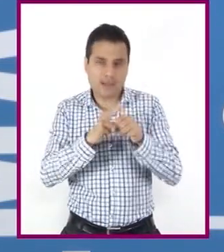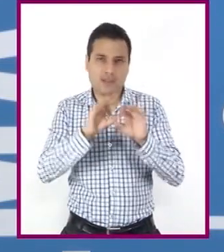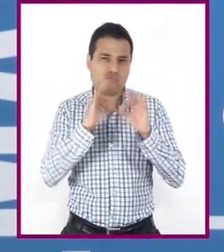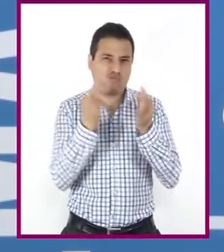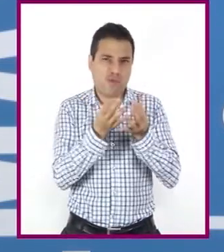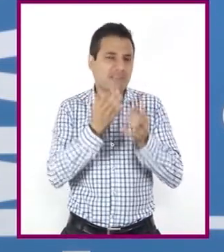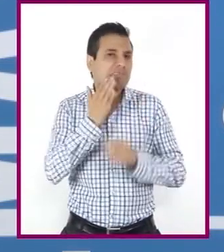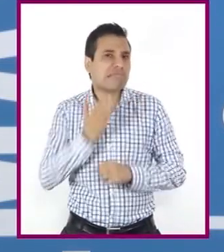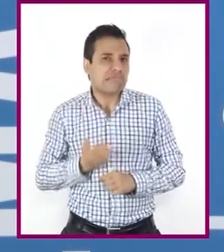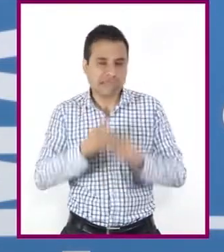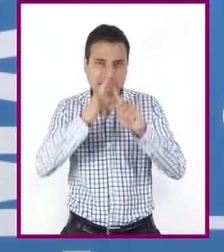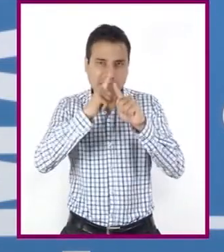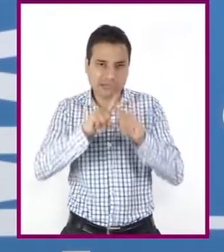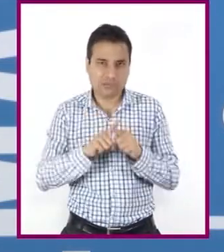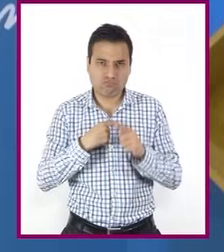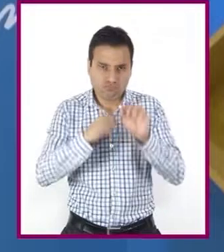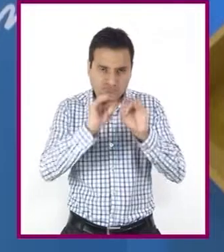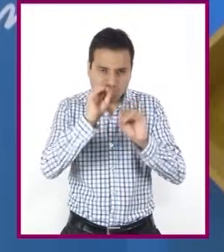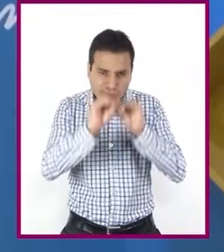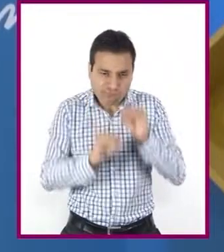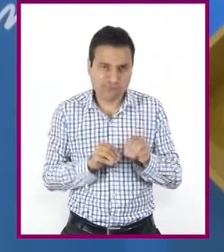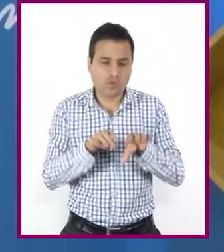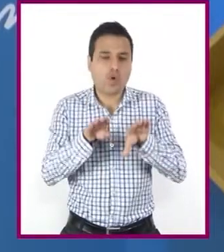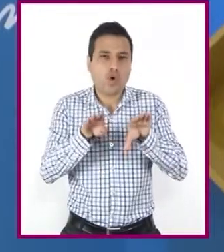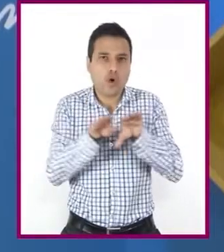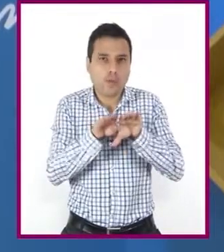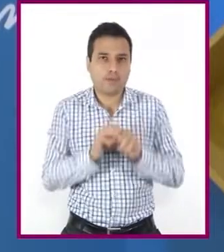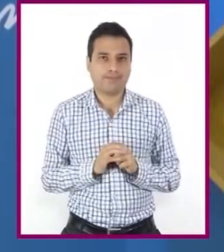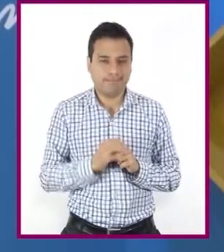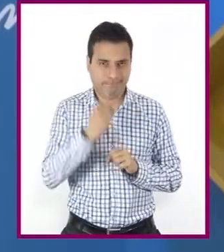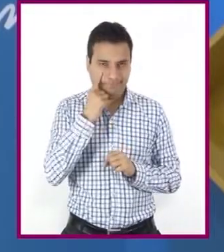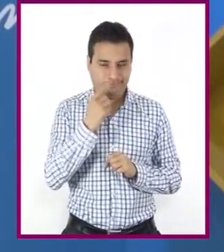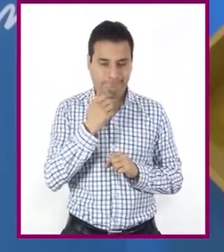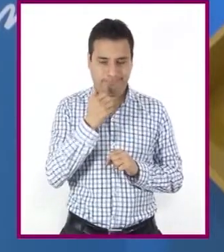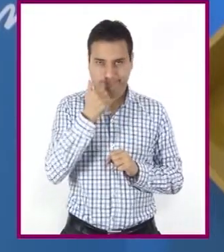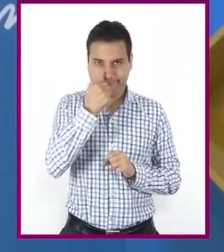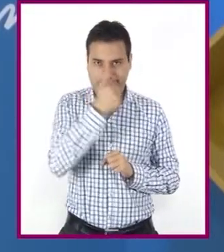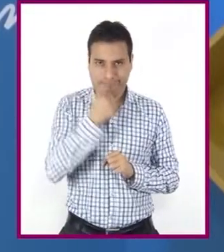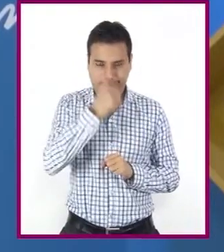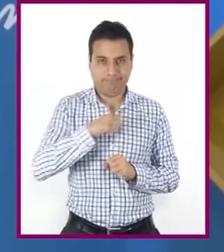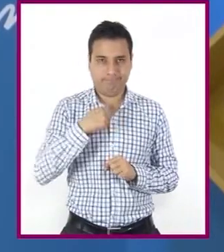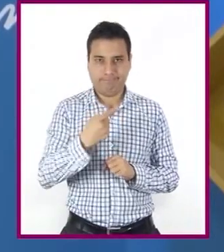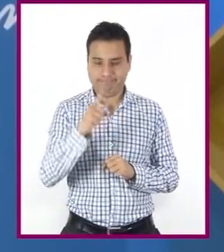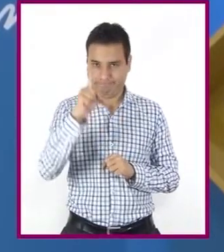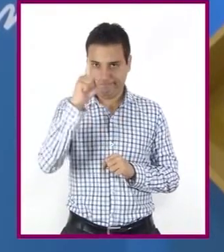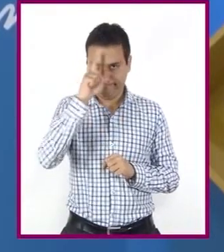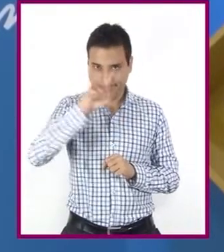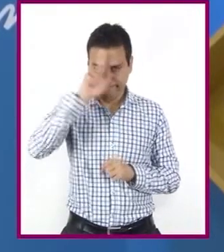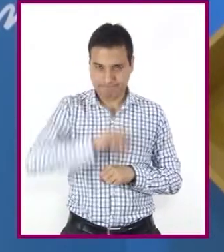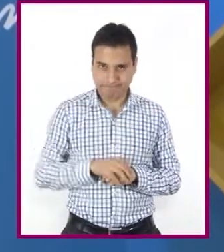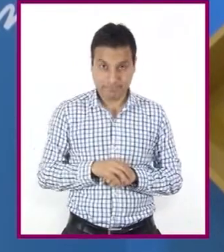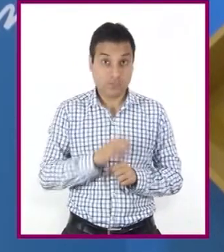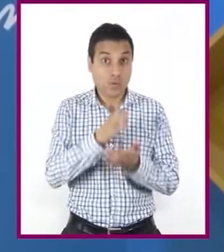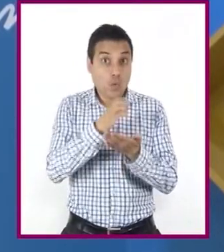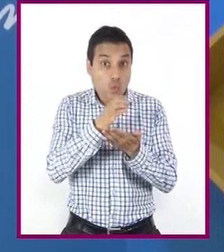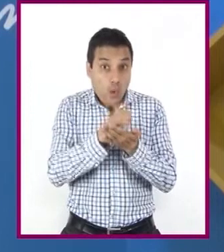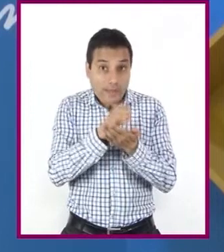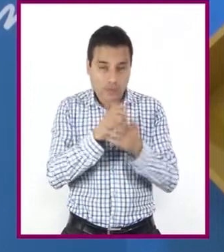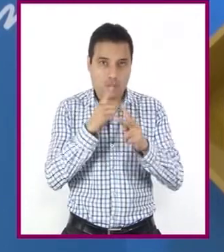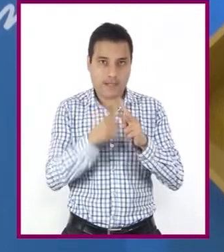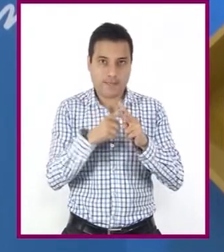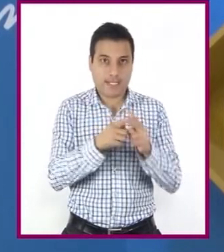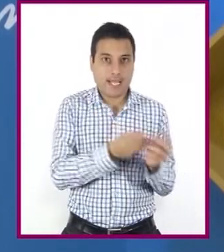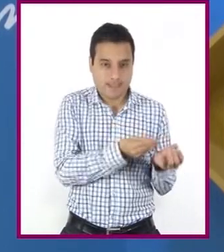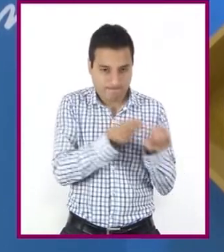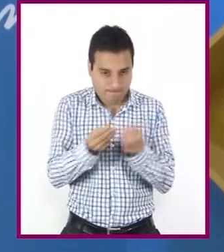la construcción de estas mismas. Alumnas y alumnos, les recomendamos tener cerca de ustedes su cuaderno de la asignatura o,